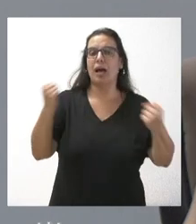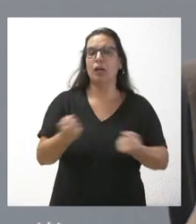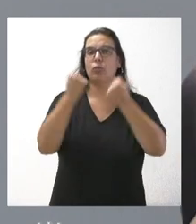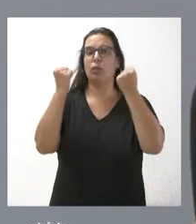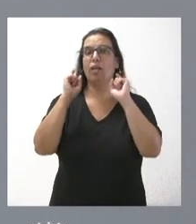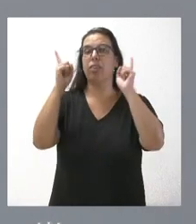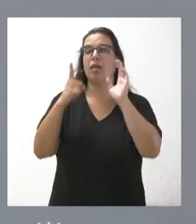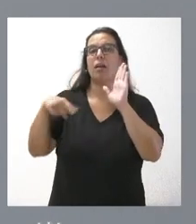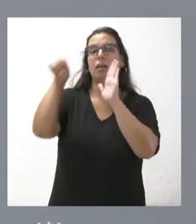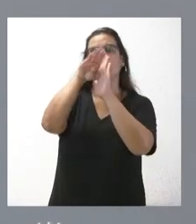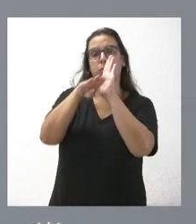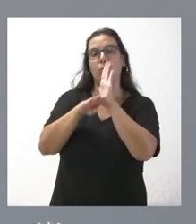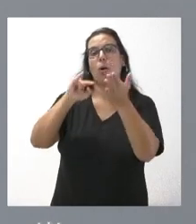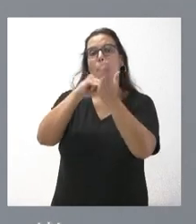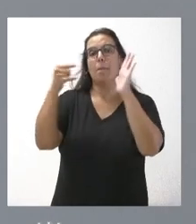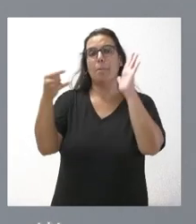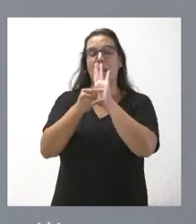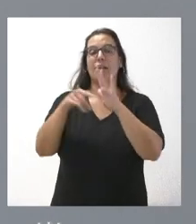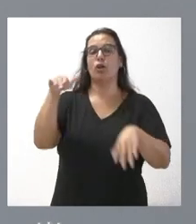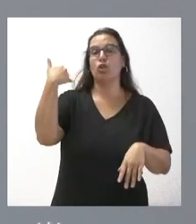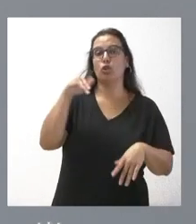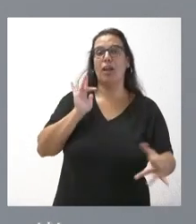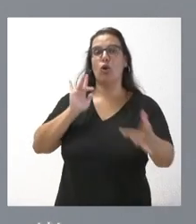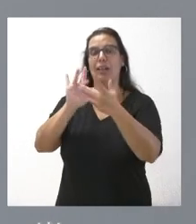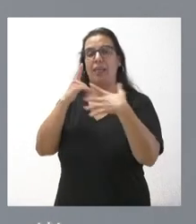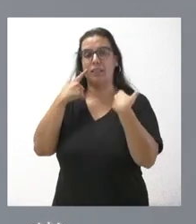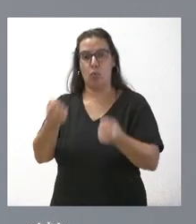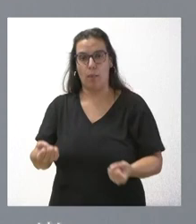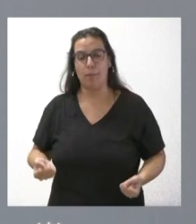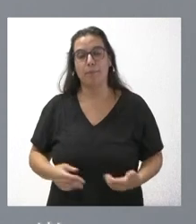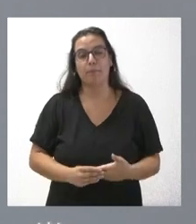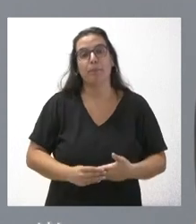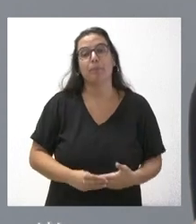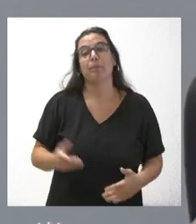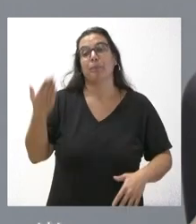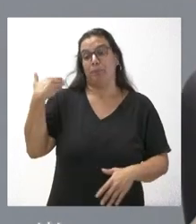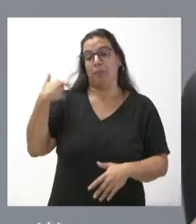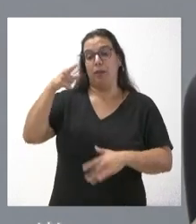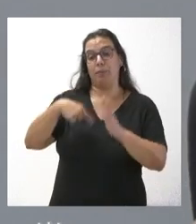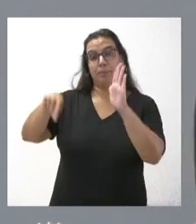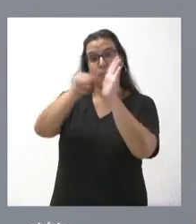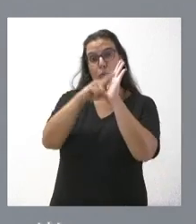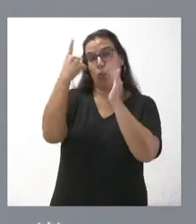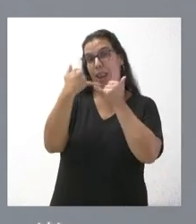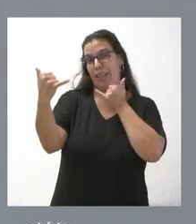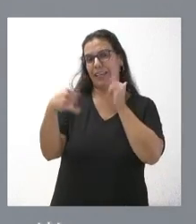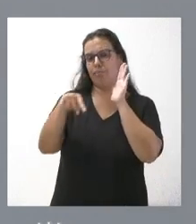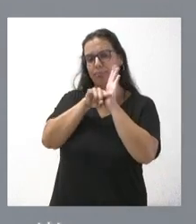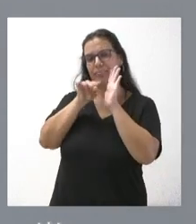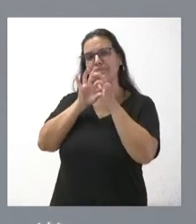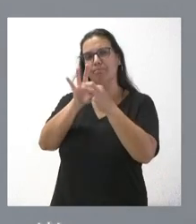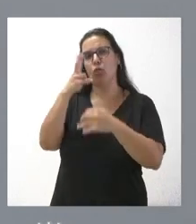Soria Conectada y Saludable. Allí se incorporaba un eje que eran